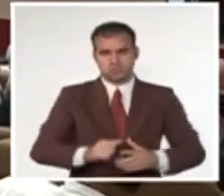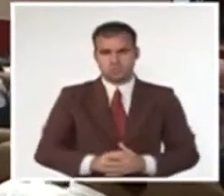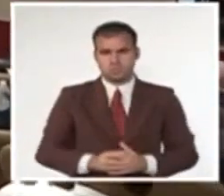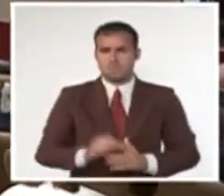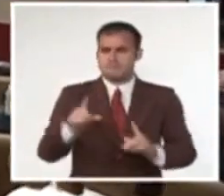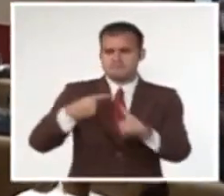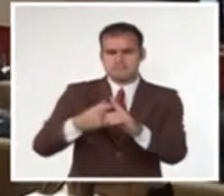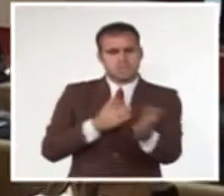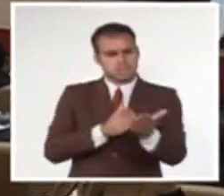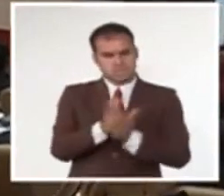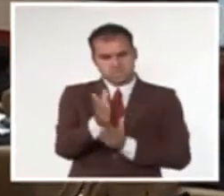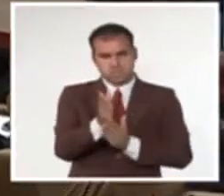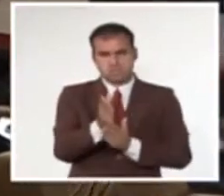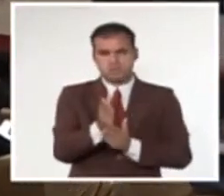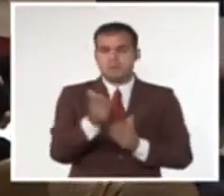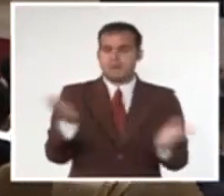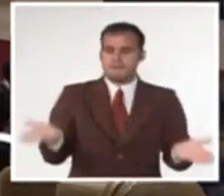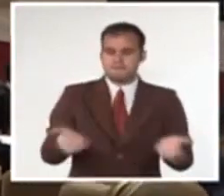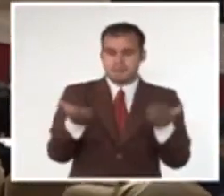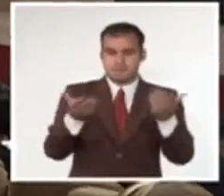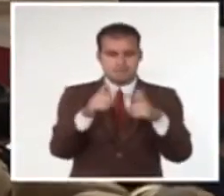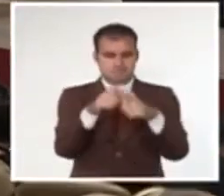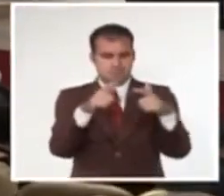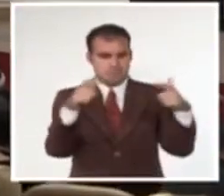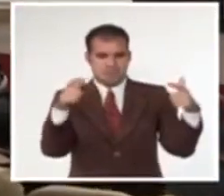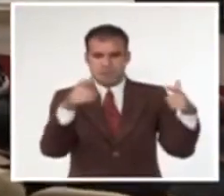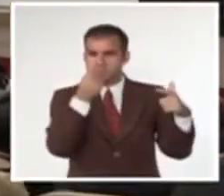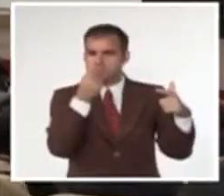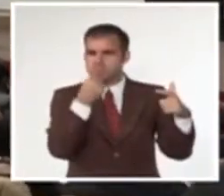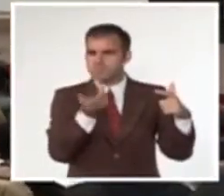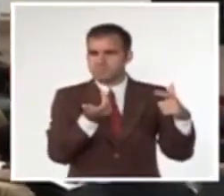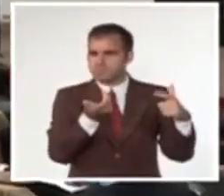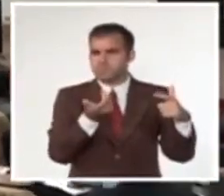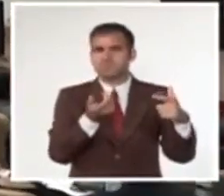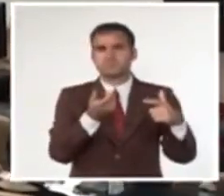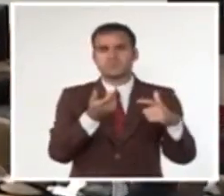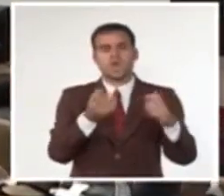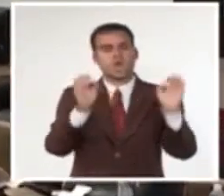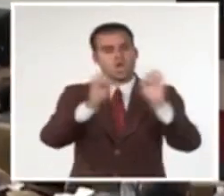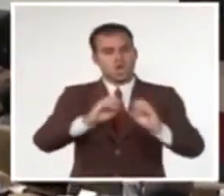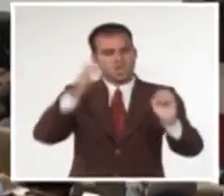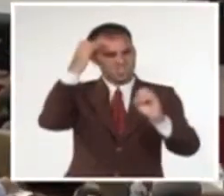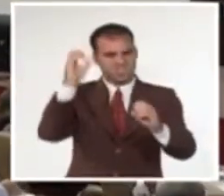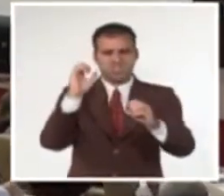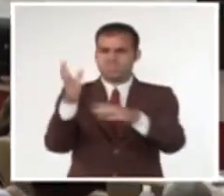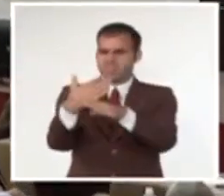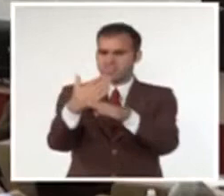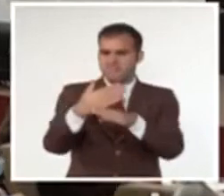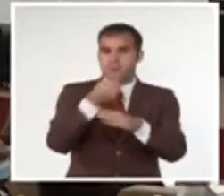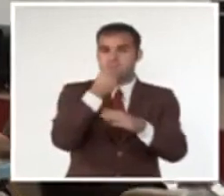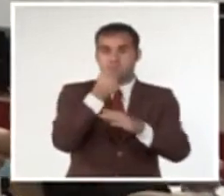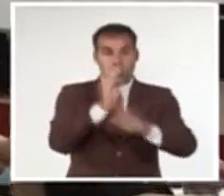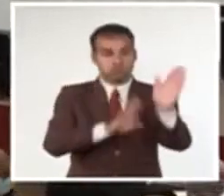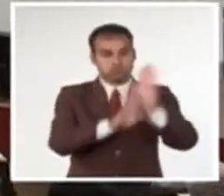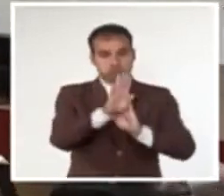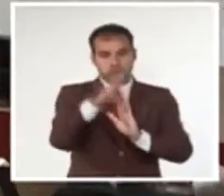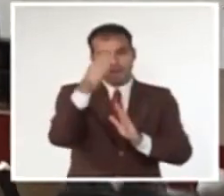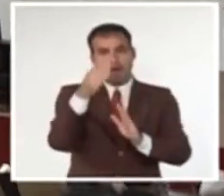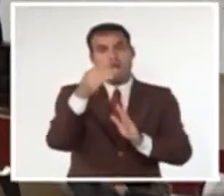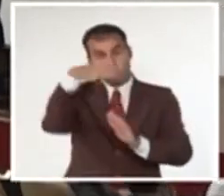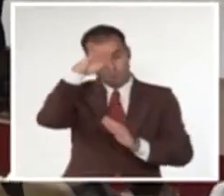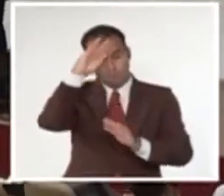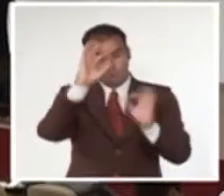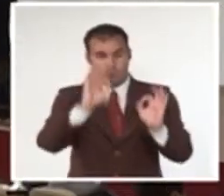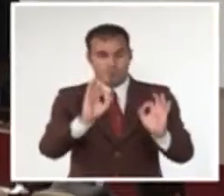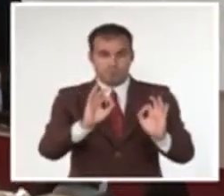avanzando en la creación de capacidades y entornos institucionales que impulsen el desarrollo del país en